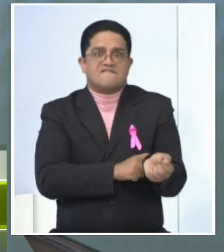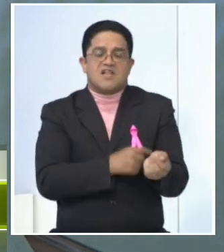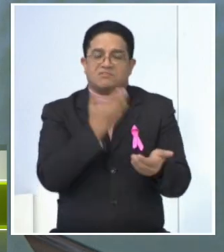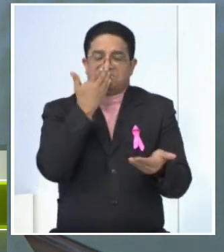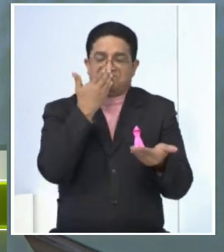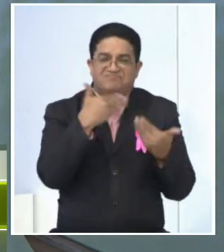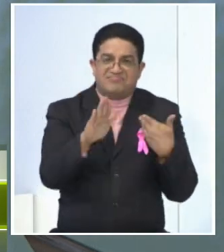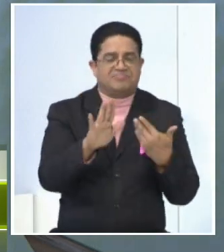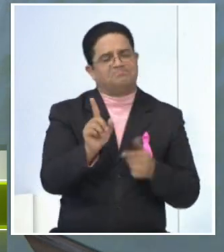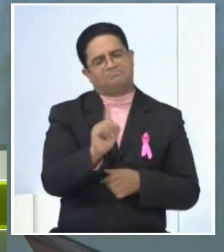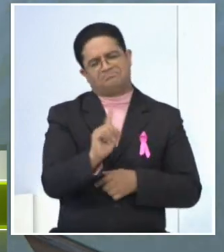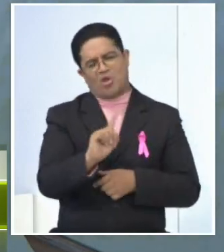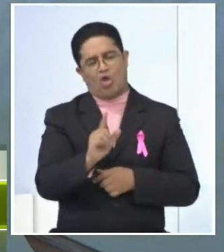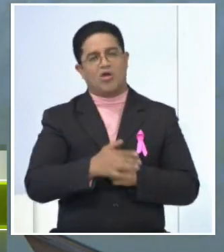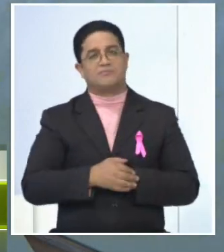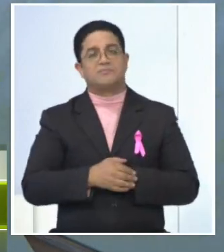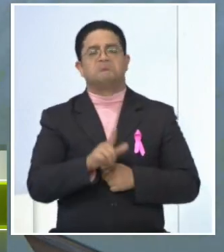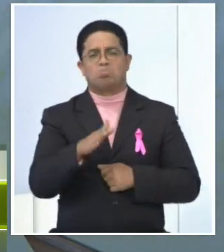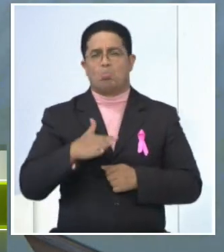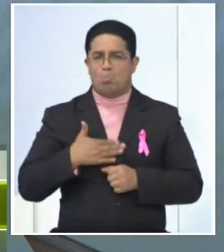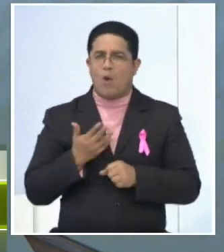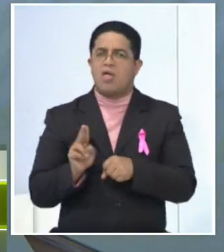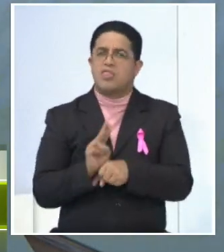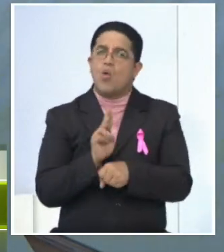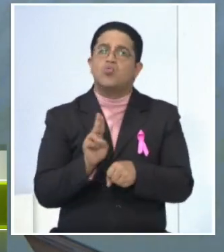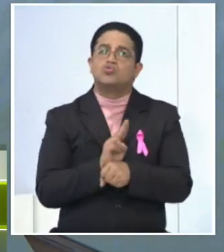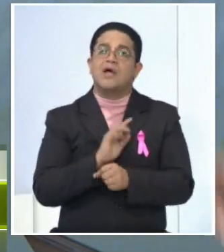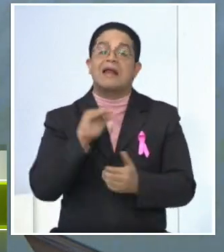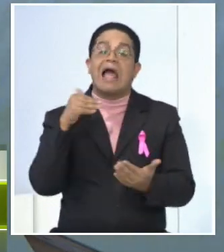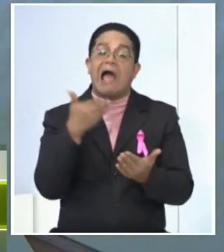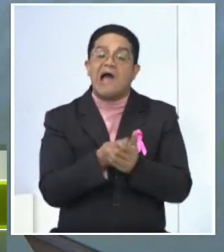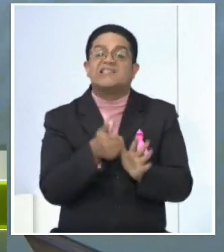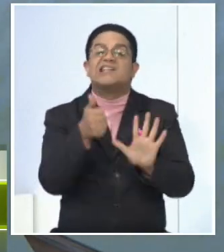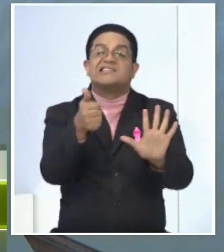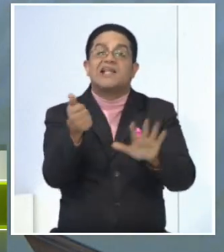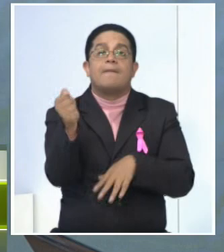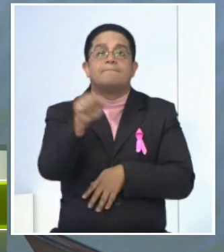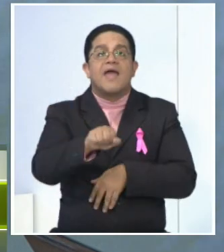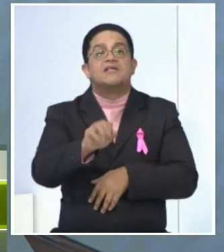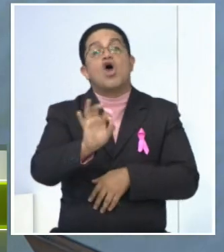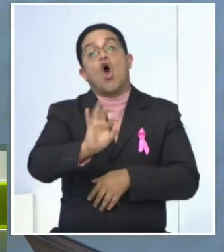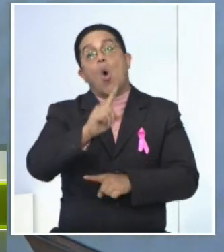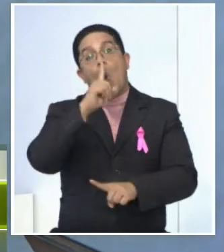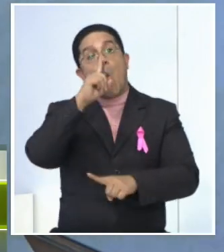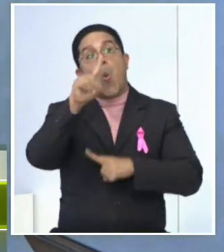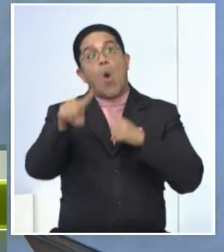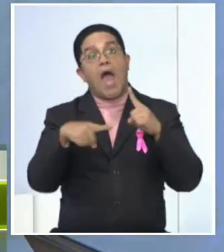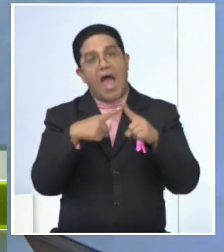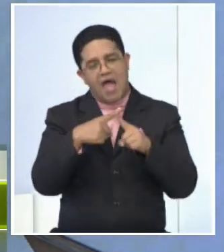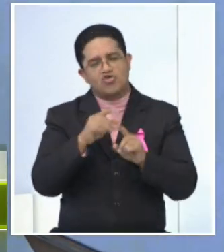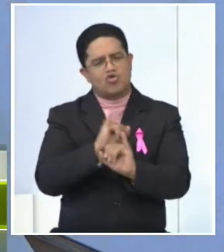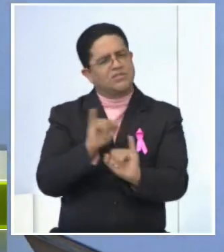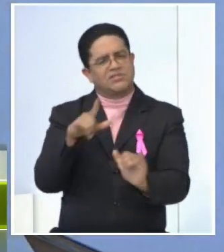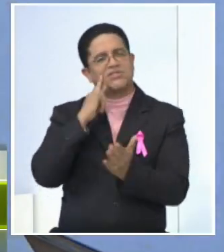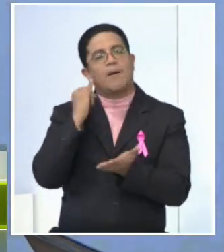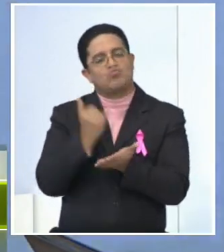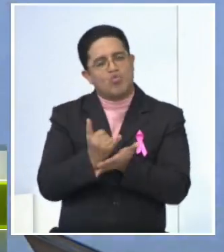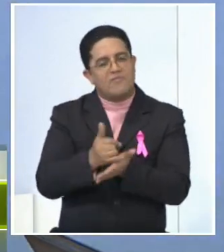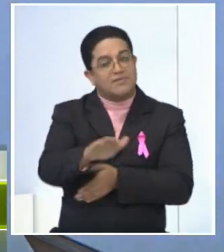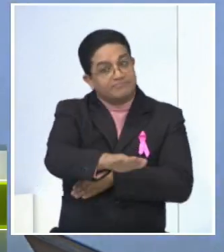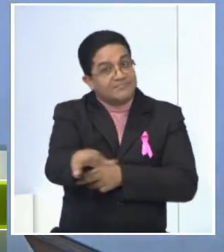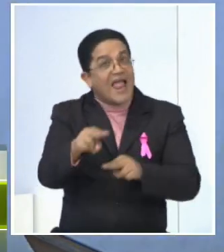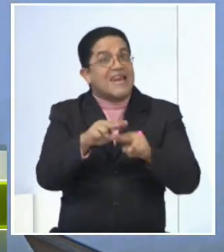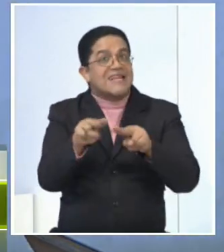manera importante. Es decir, se pueden utilizar hasta por 6 meses, hasta por 1 año. Han hecho los estudios en